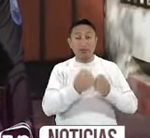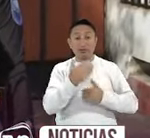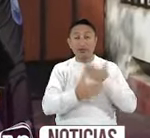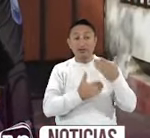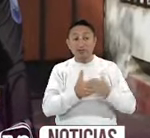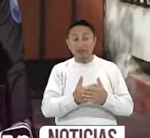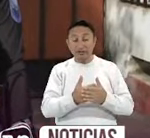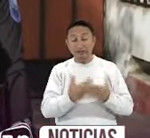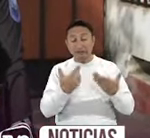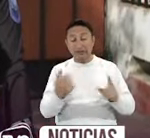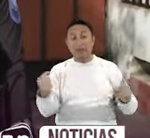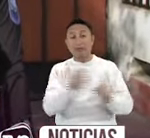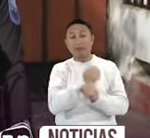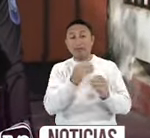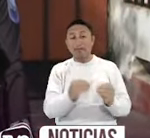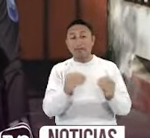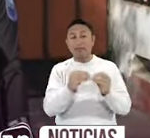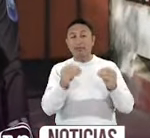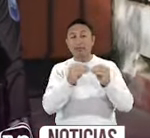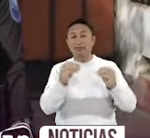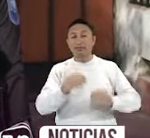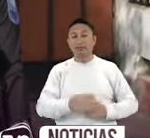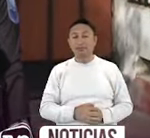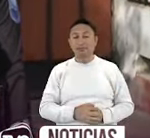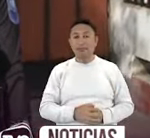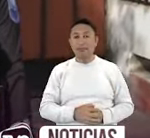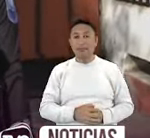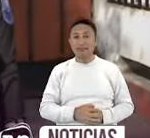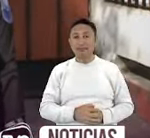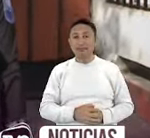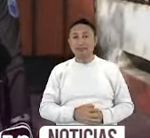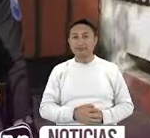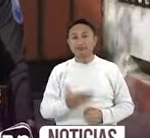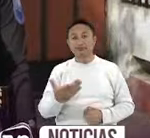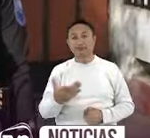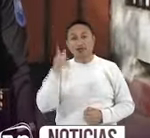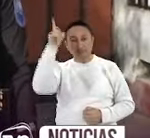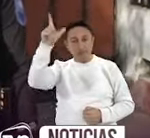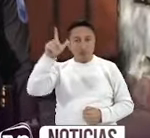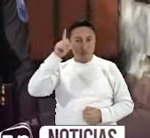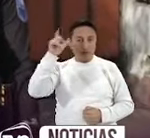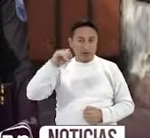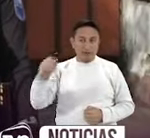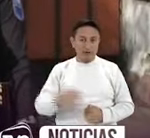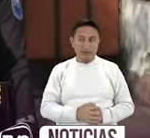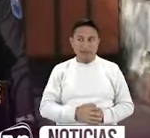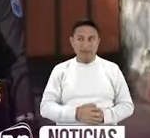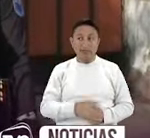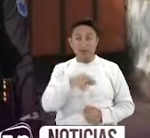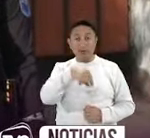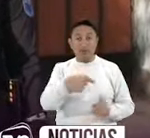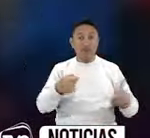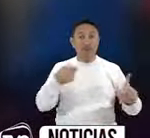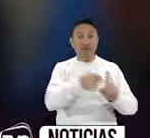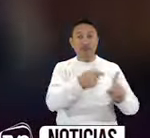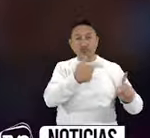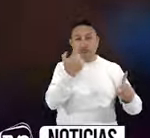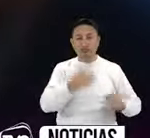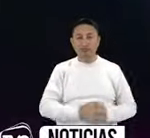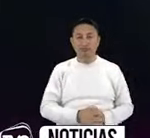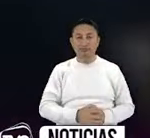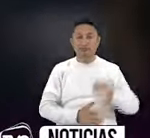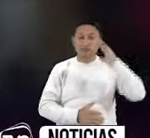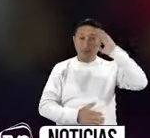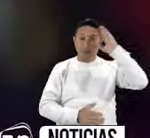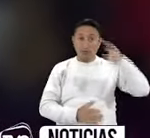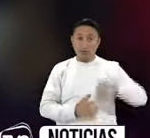que existan riñas callejeras y lógicamente exista muertes violentas. La policía alerta de estos